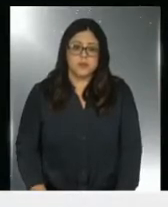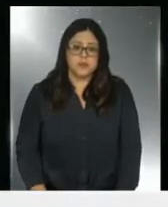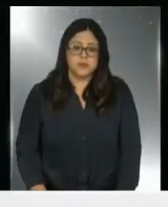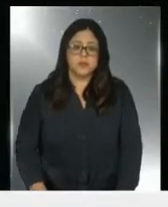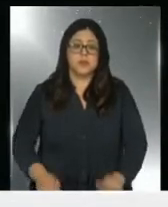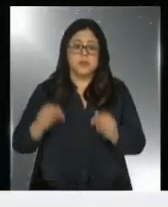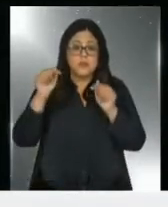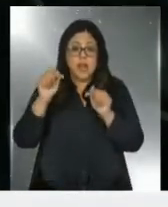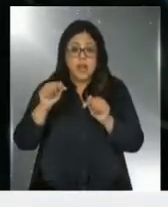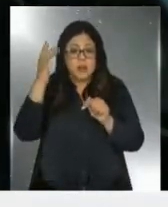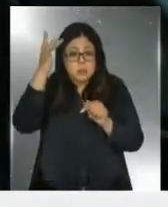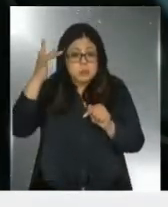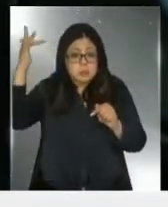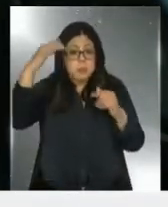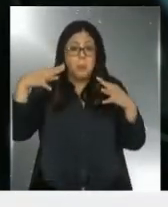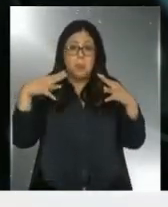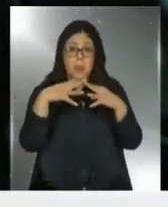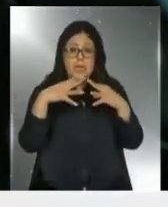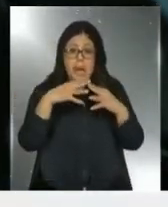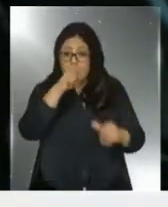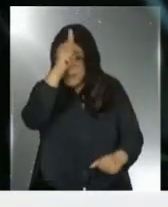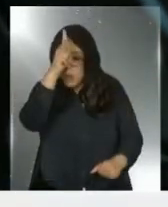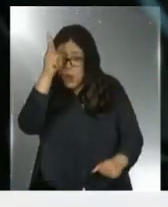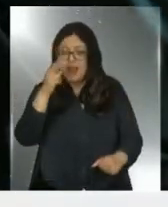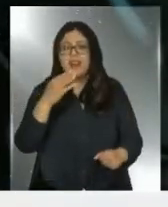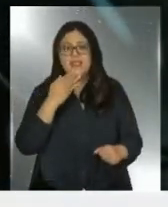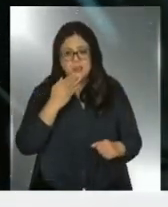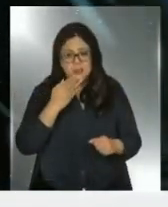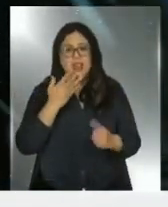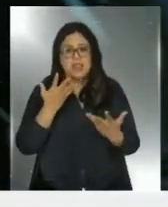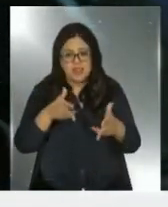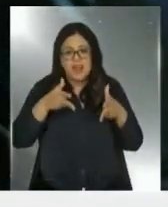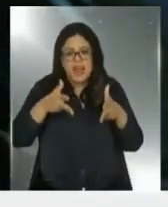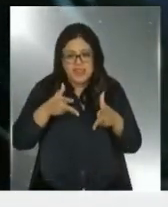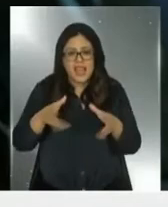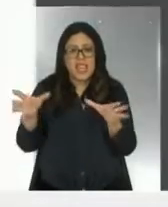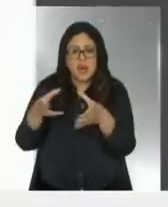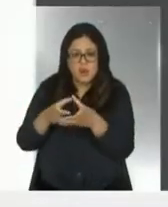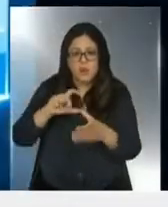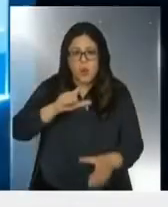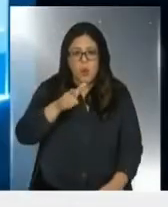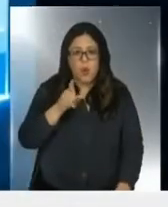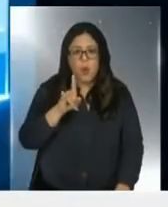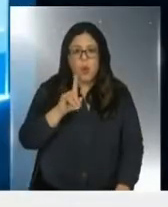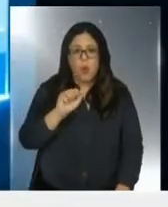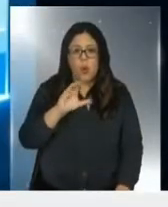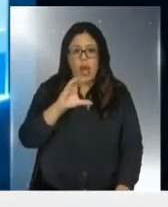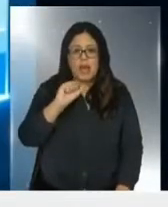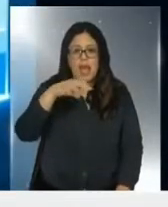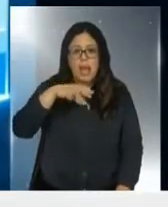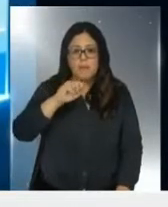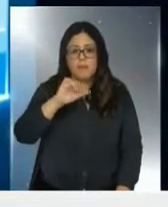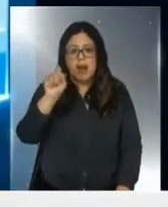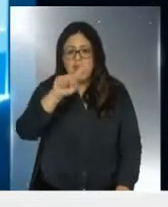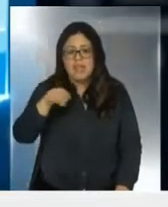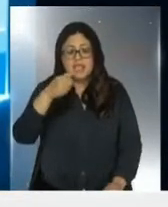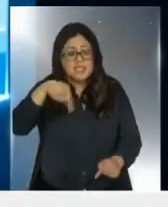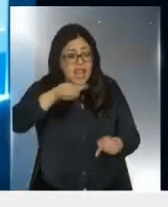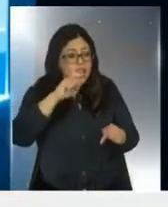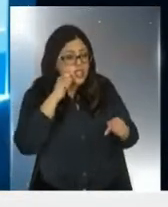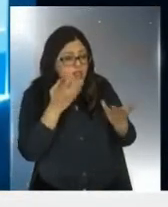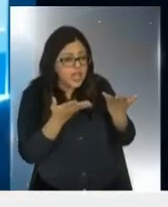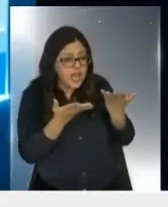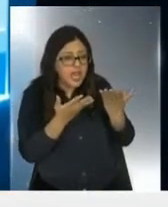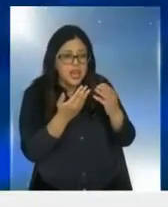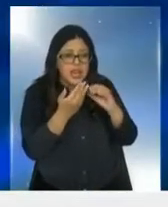La inteligencia militar peruana fue otro ataque adjudicado por las Guacamayas. A esta institución le filtraron miles